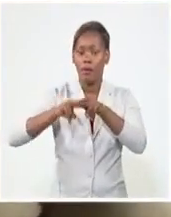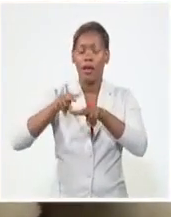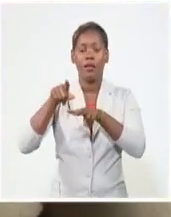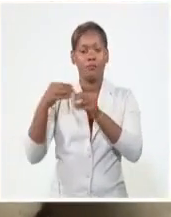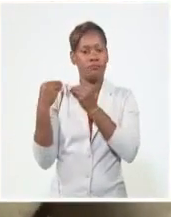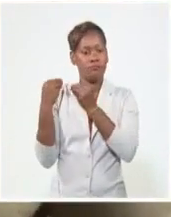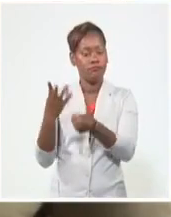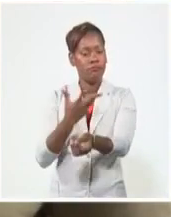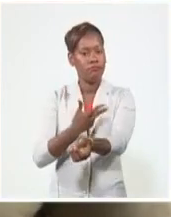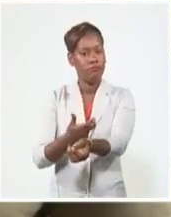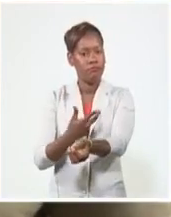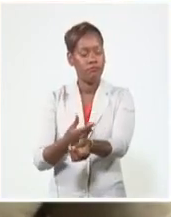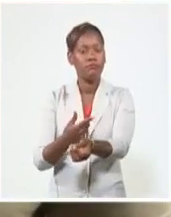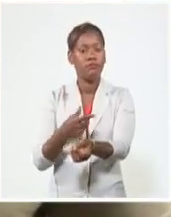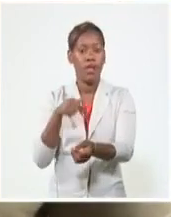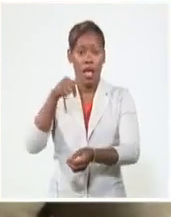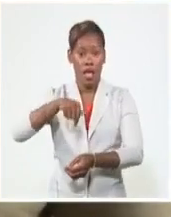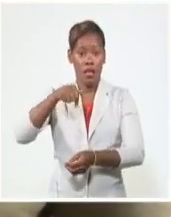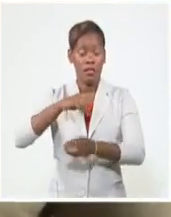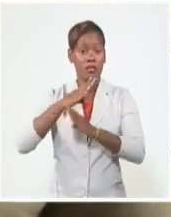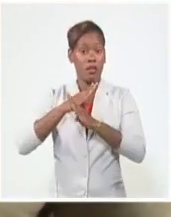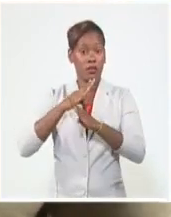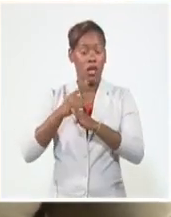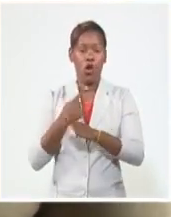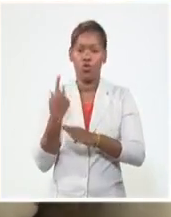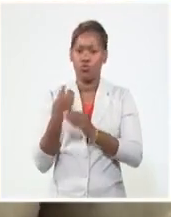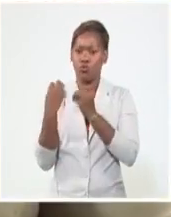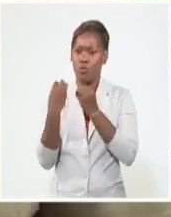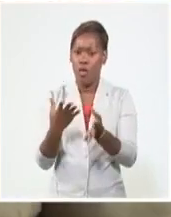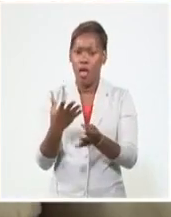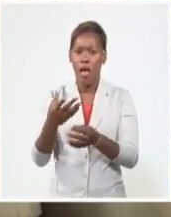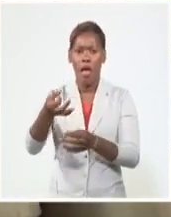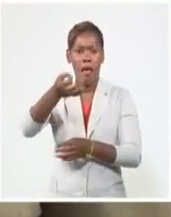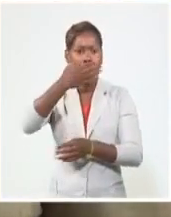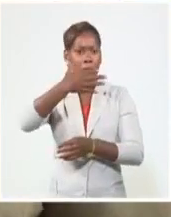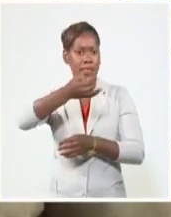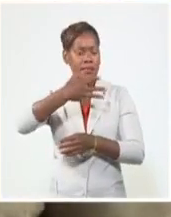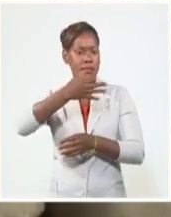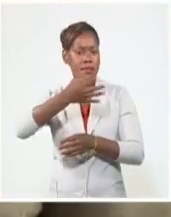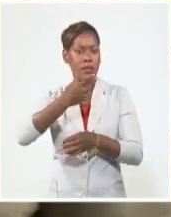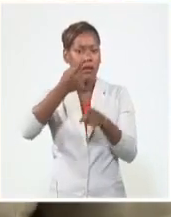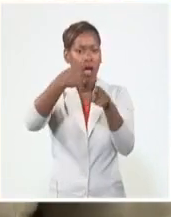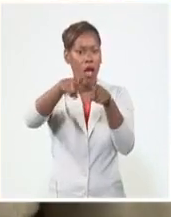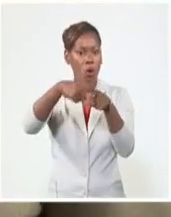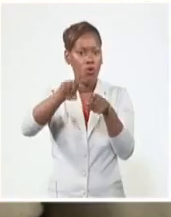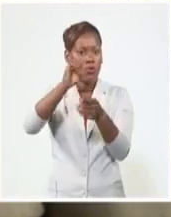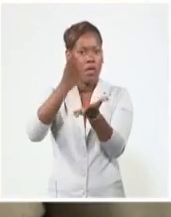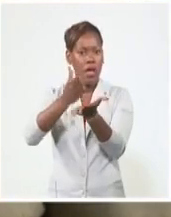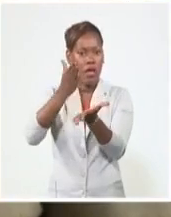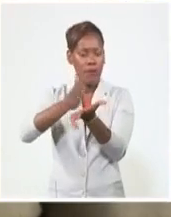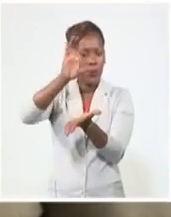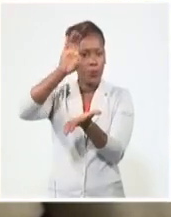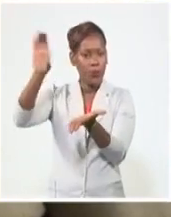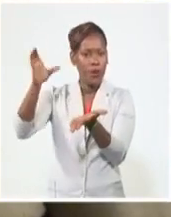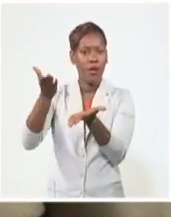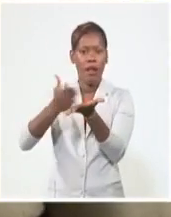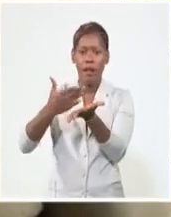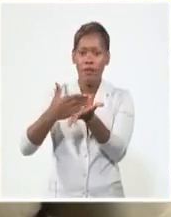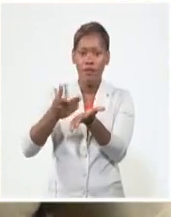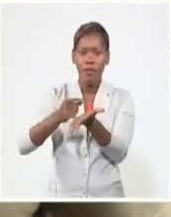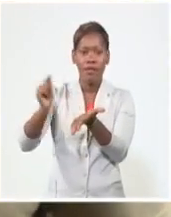hoy también hemos dejado más medicinas, sobre todo, y material escolar. Y es un gran orgullo